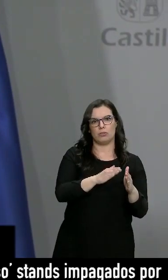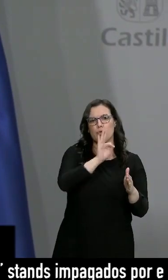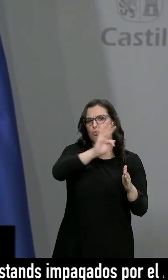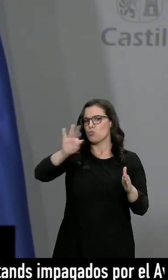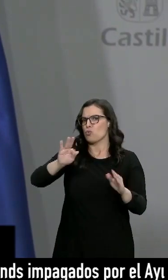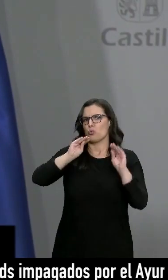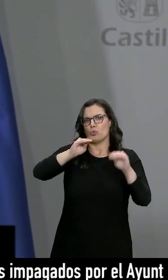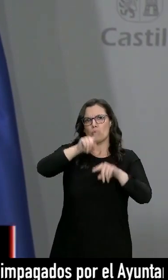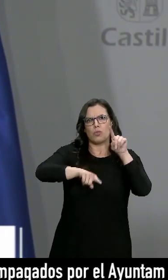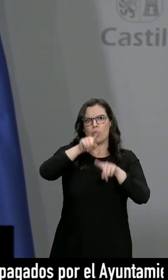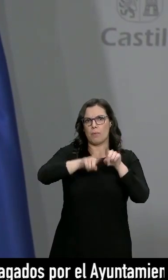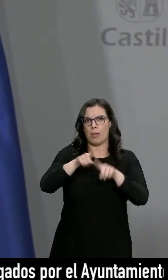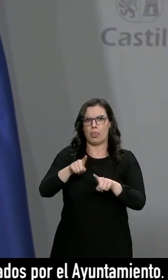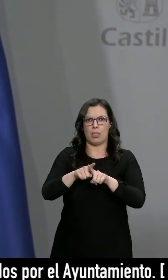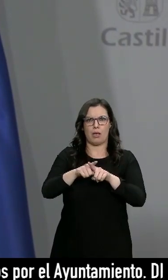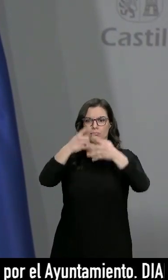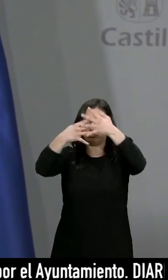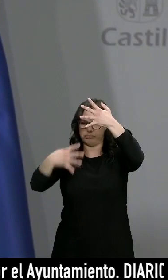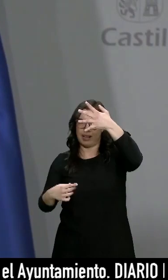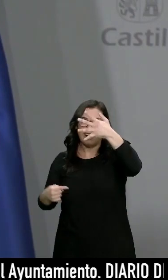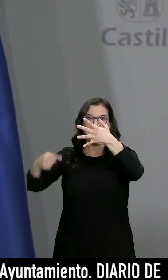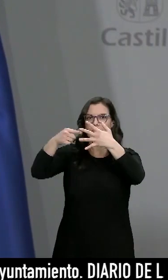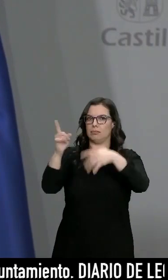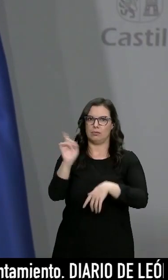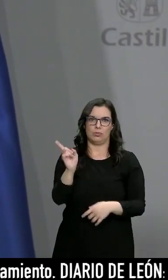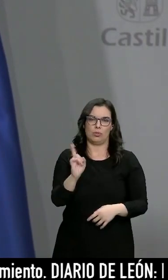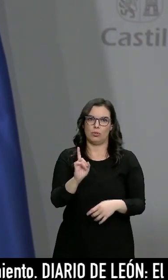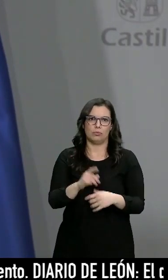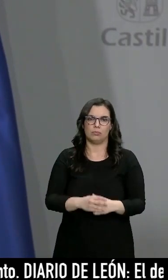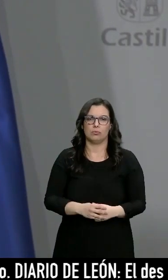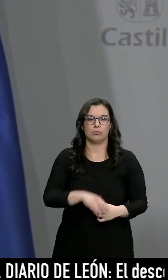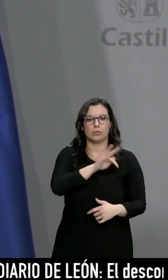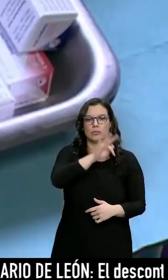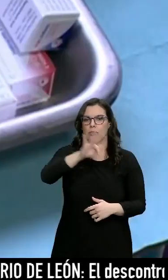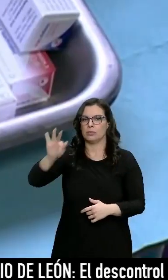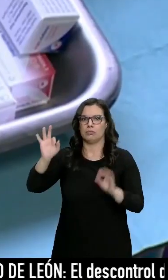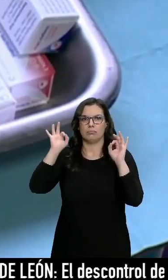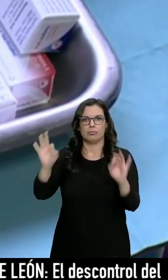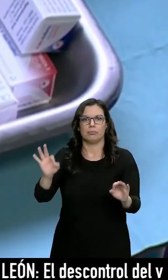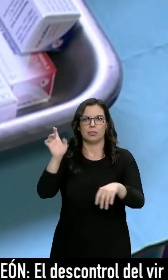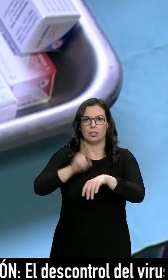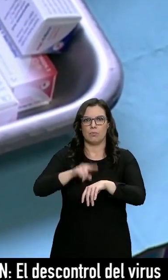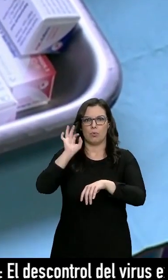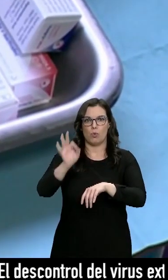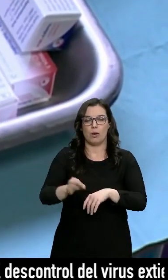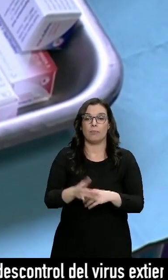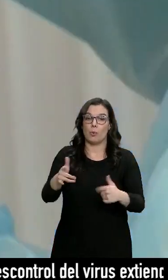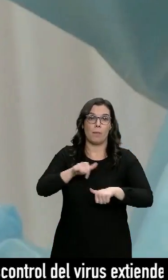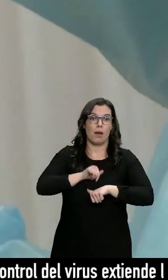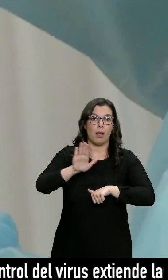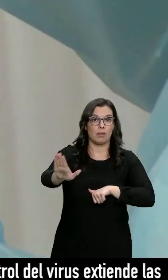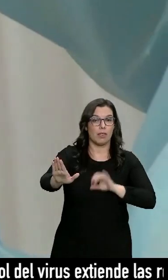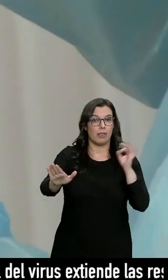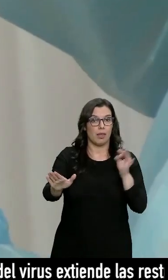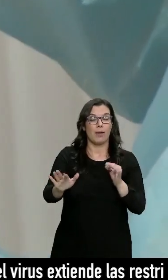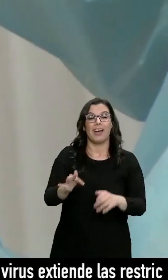que cambie de puesto a aquella persona que sí está en su tiempo y forma. Y por tanto tendrán que esperar.